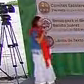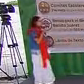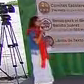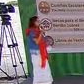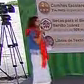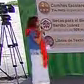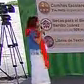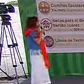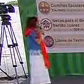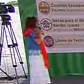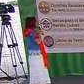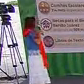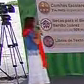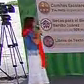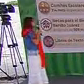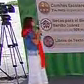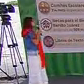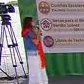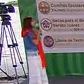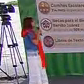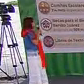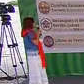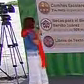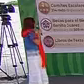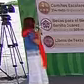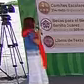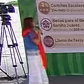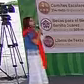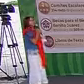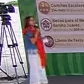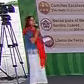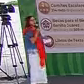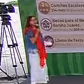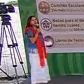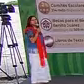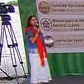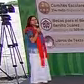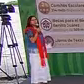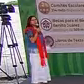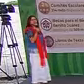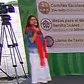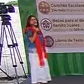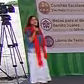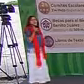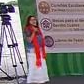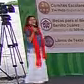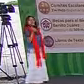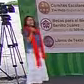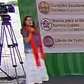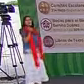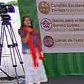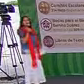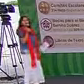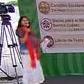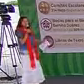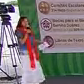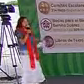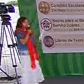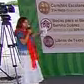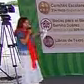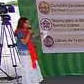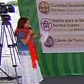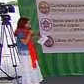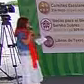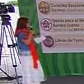34.914 nuevas personas incorporadas. Y la reposición que hicimos de los libros de texto gratuito que